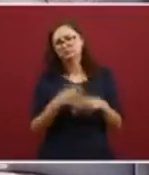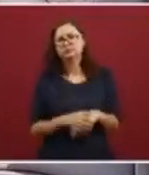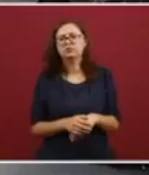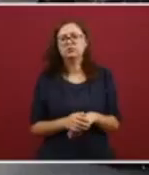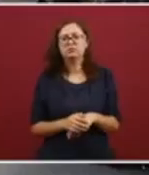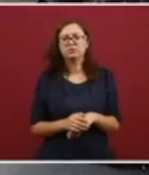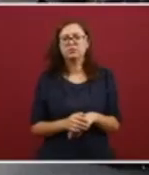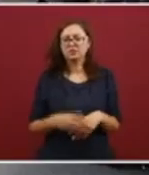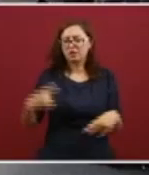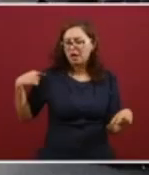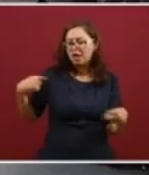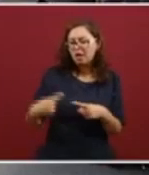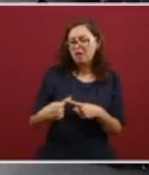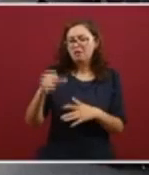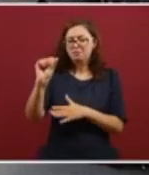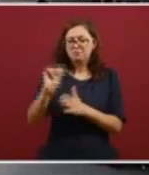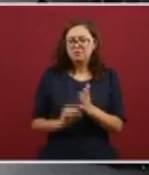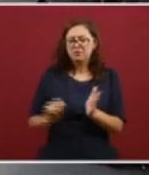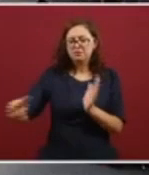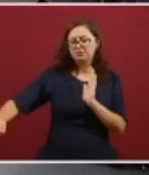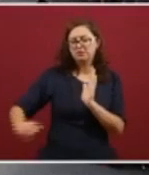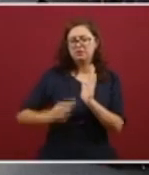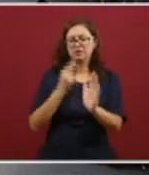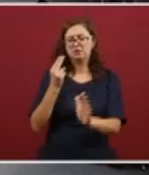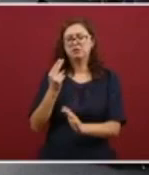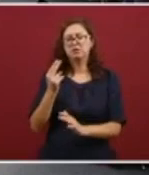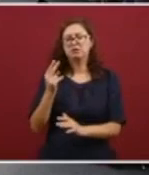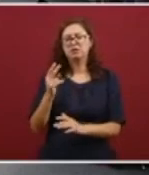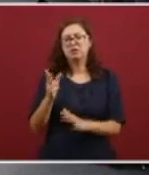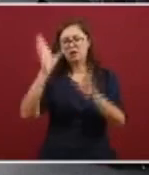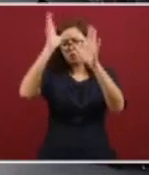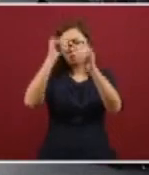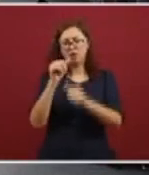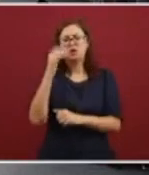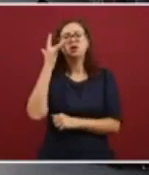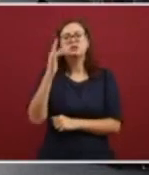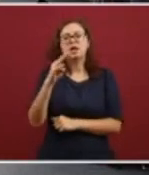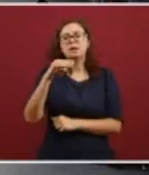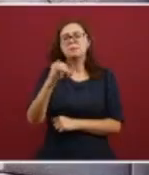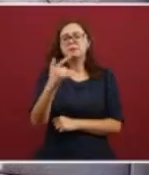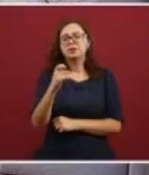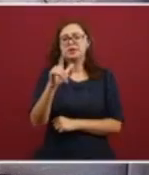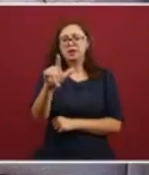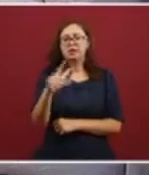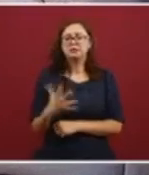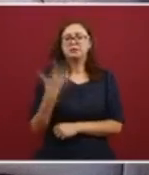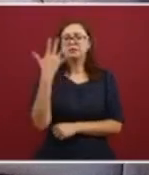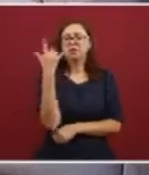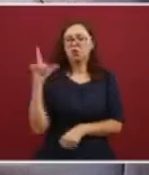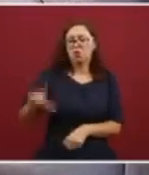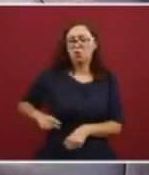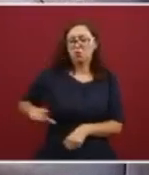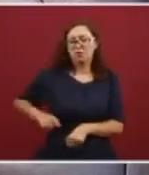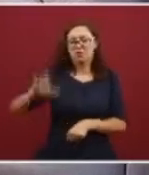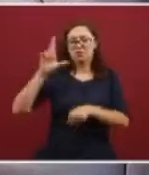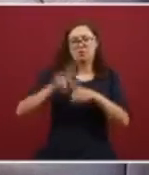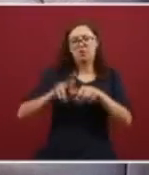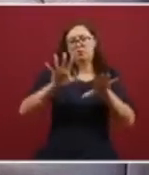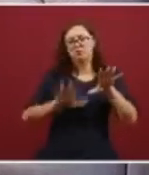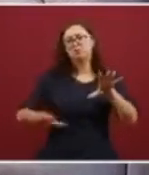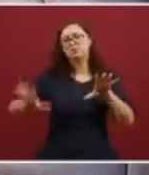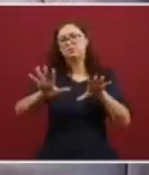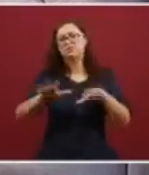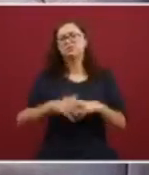mes se firmó el Tratado San Miguel, que integran 5 gobernadores del Bajío. Entre